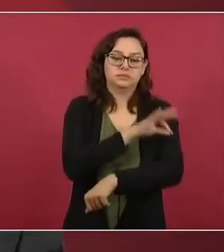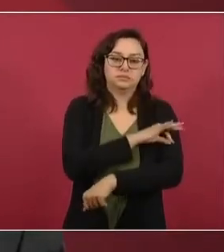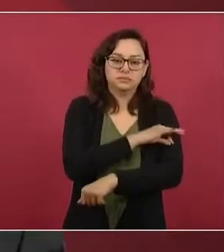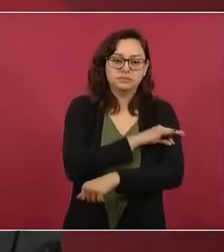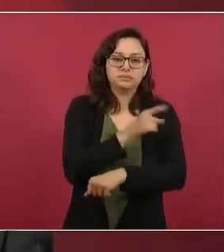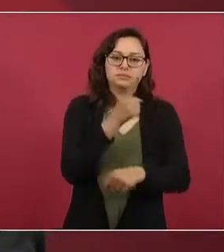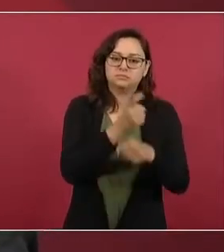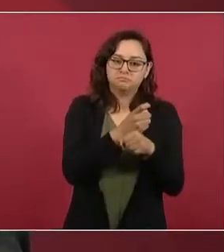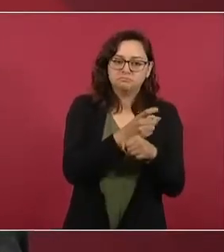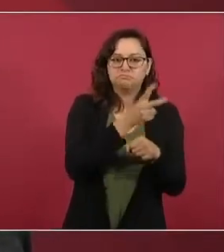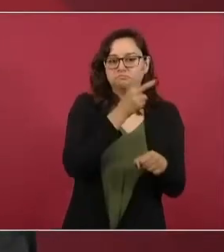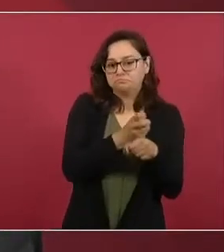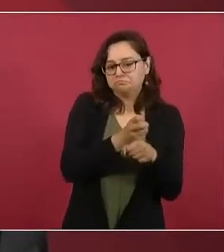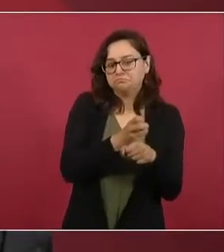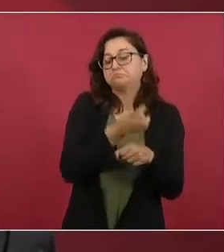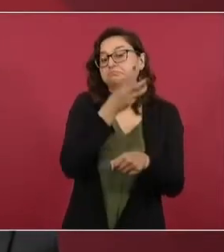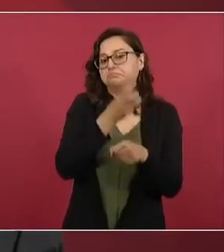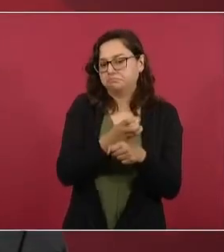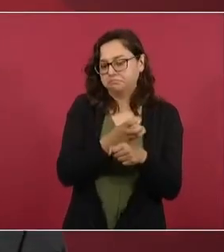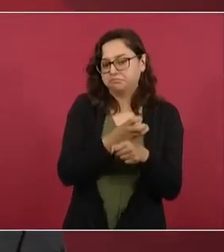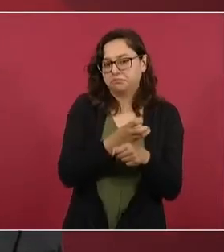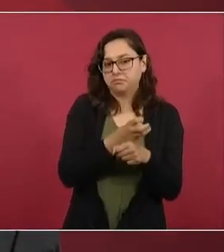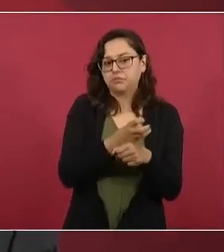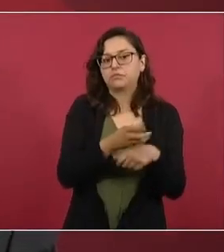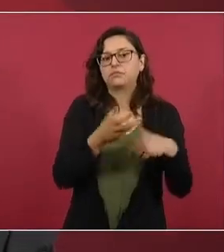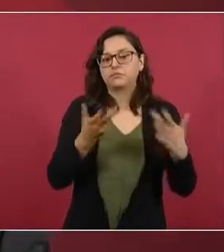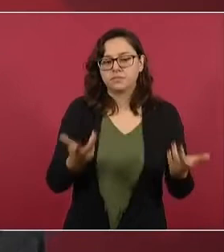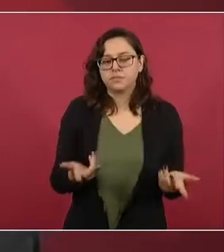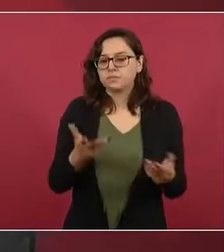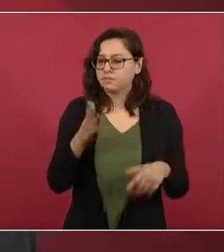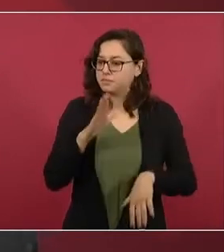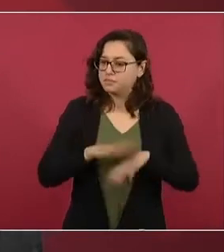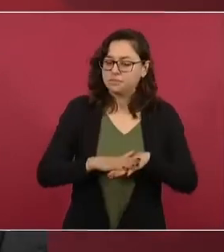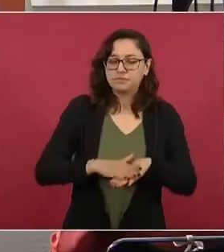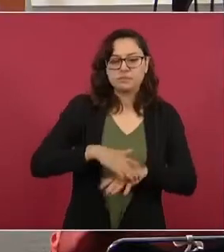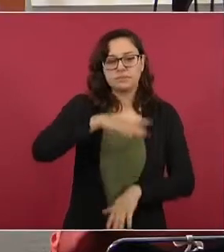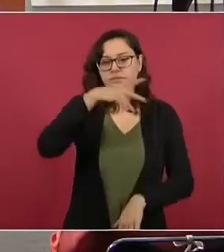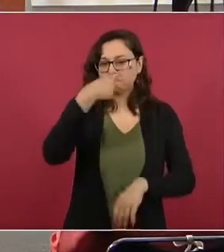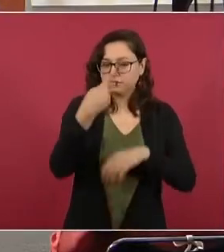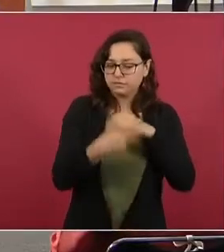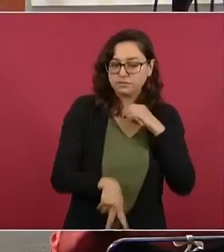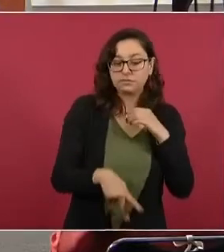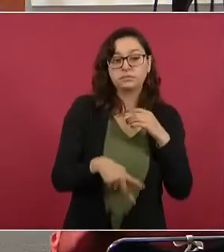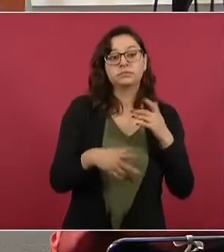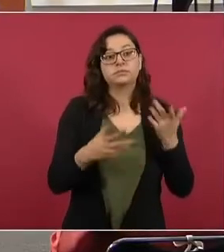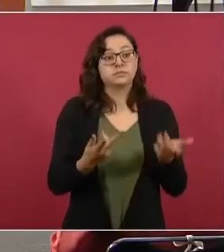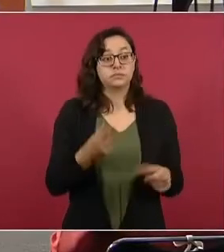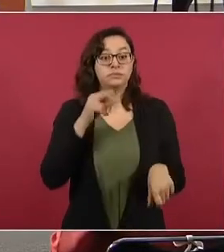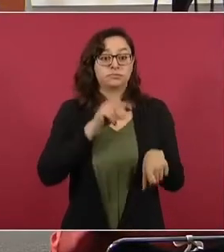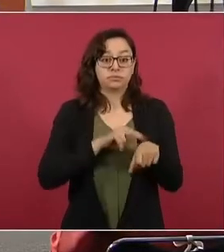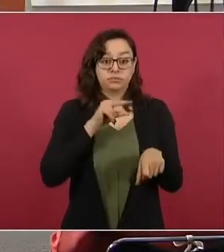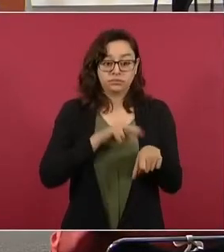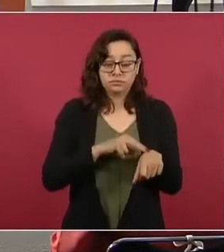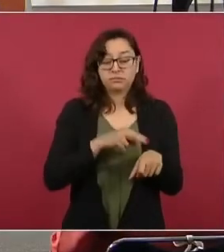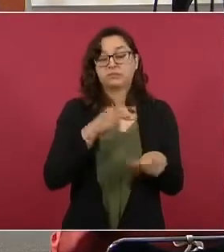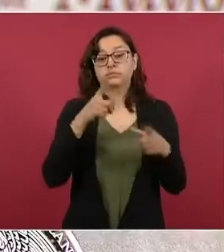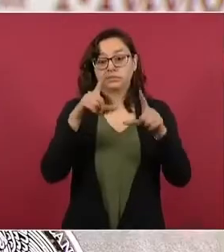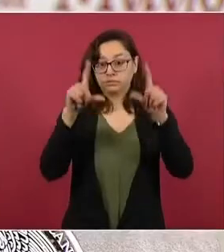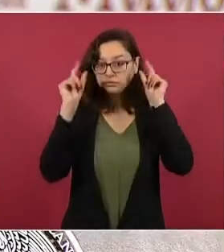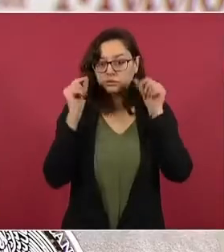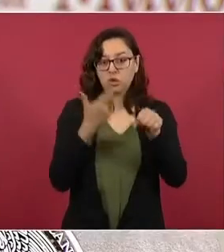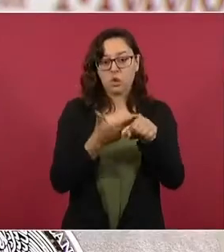edad, considerando también a poblaciones de mayor riesgo, el personal de salud por su exposición, niñas,